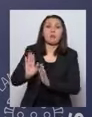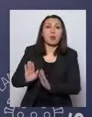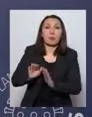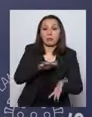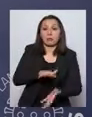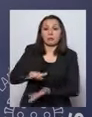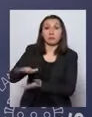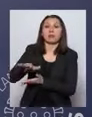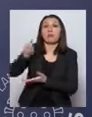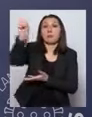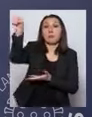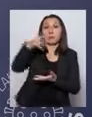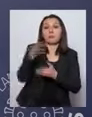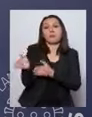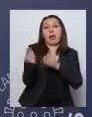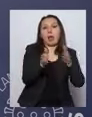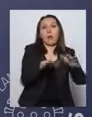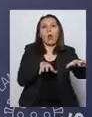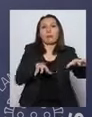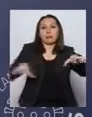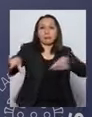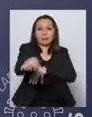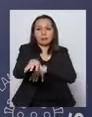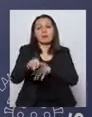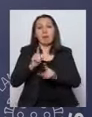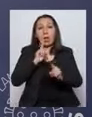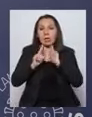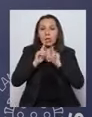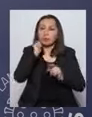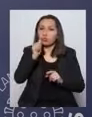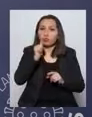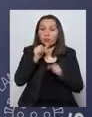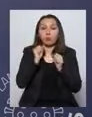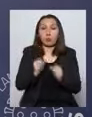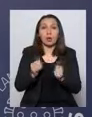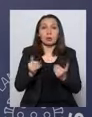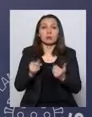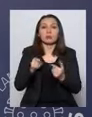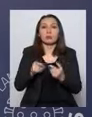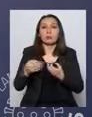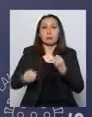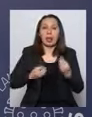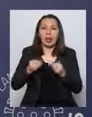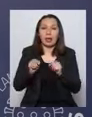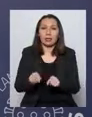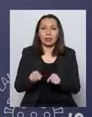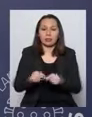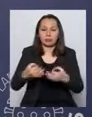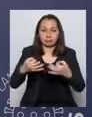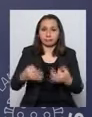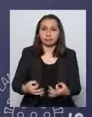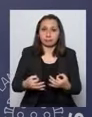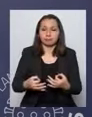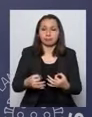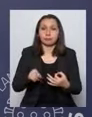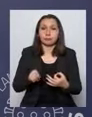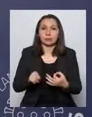las clínicas privadas el nivel de exámenes que se necesitan a condición de que efectivamente